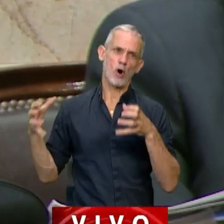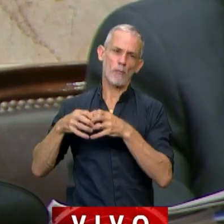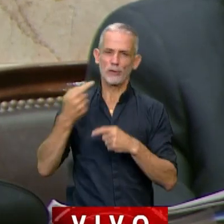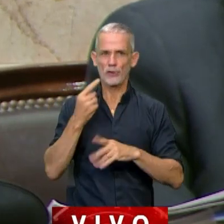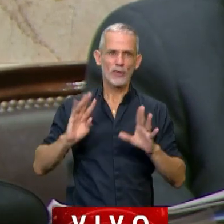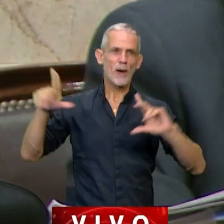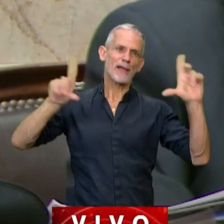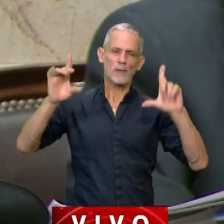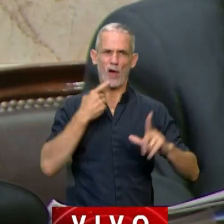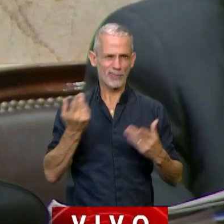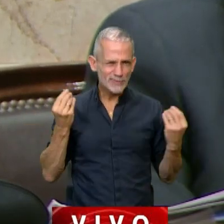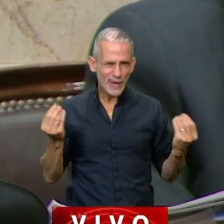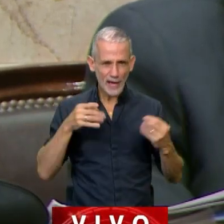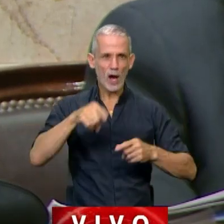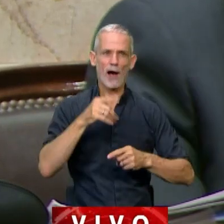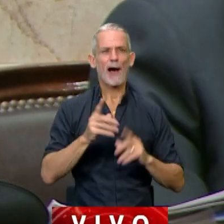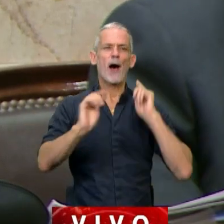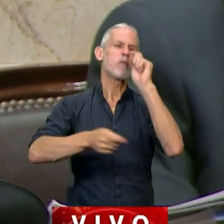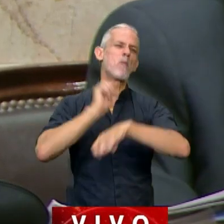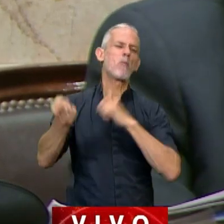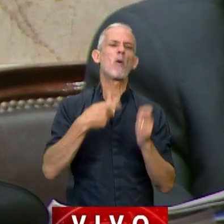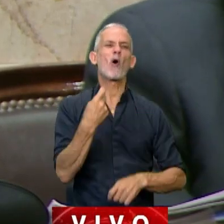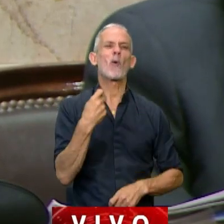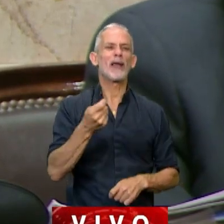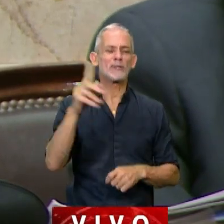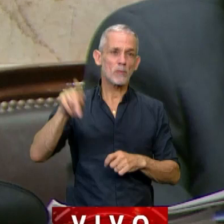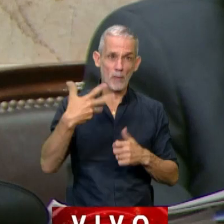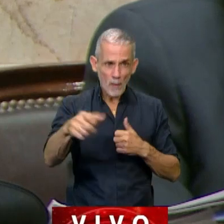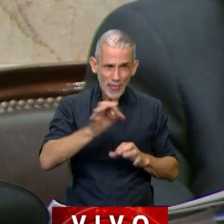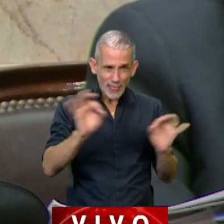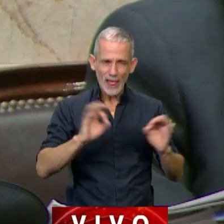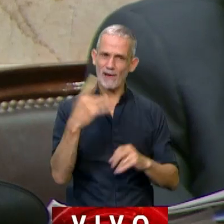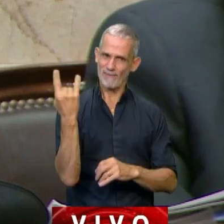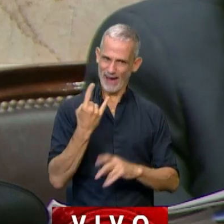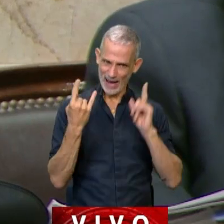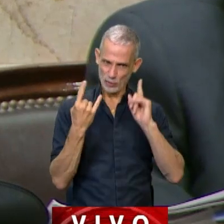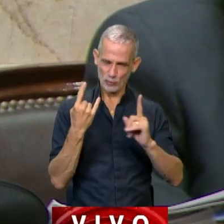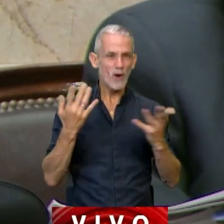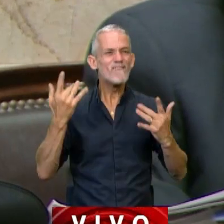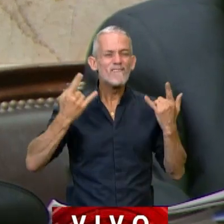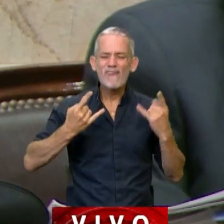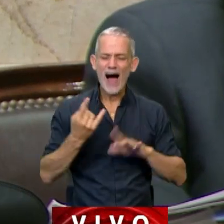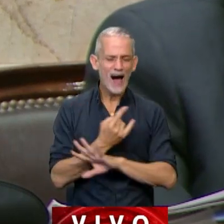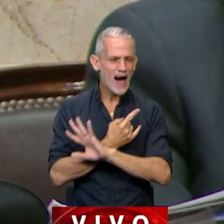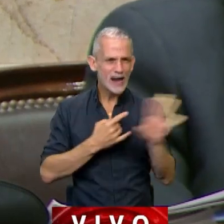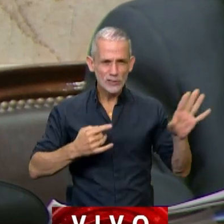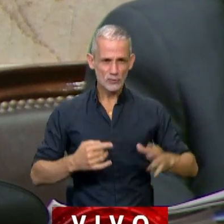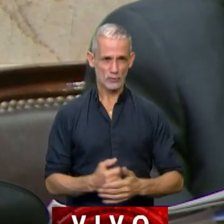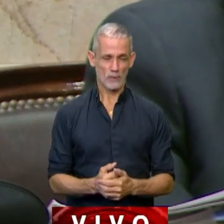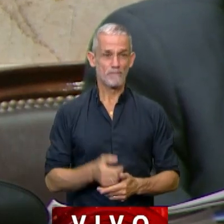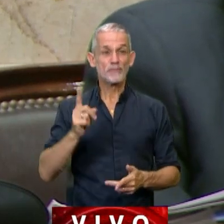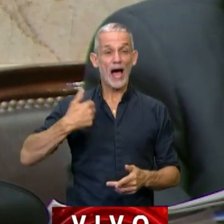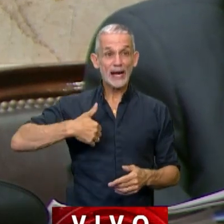se pasea por los canales de televisión diciendo que se le regala la jubilación a gente que no hizo aporte falso falso de toda falsedad